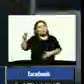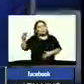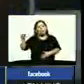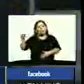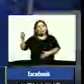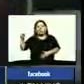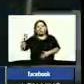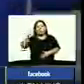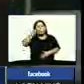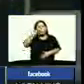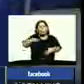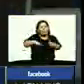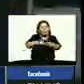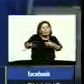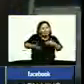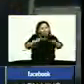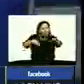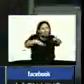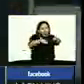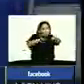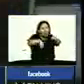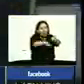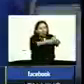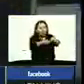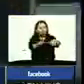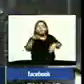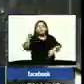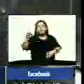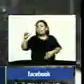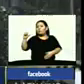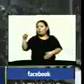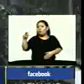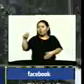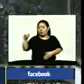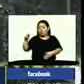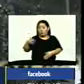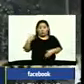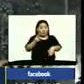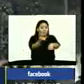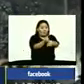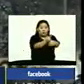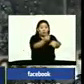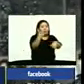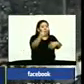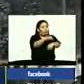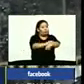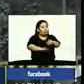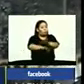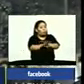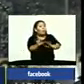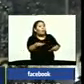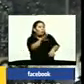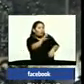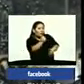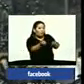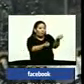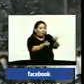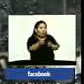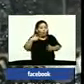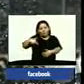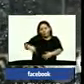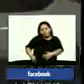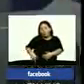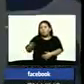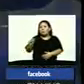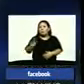calle que de Mexicanos conduce hacia Cuscatancingo. El conductor fue detenido acusado de robo y portación ilegal de arma